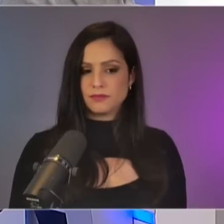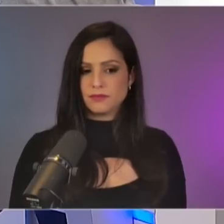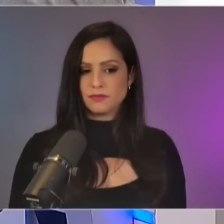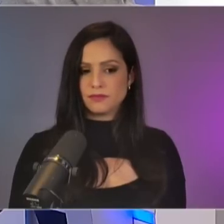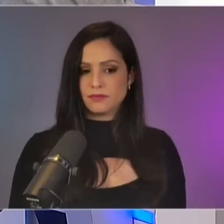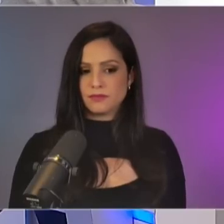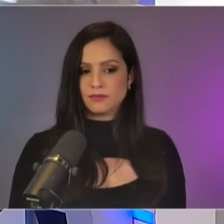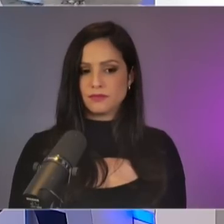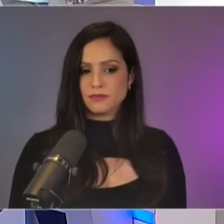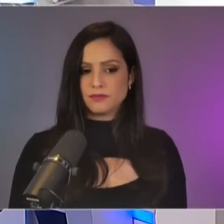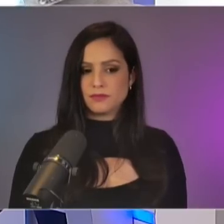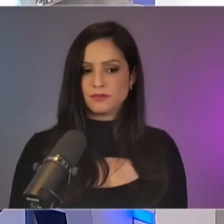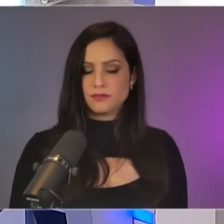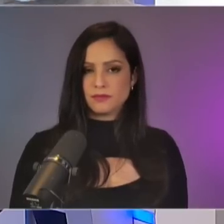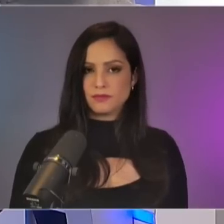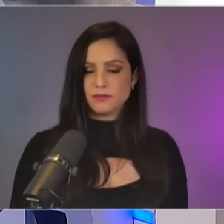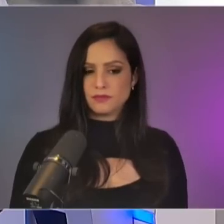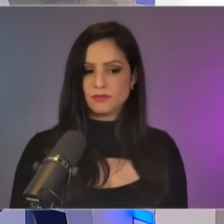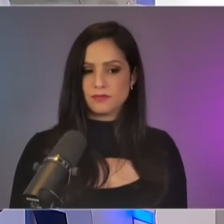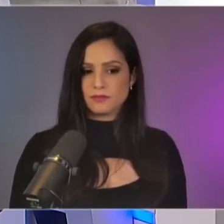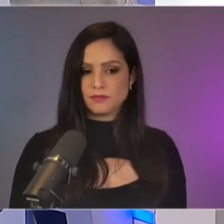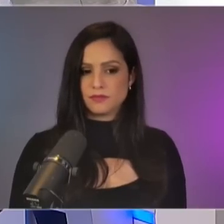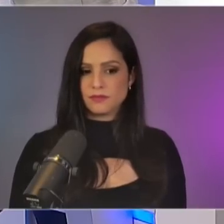complicación totalmente